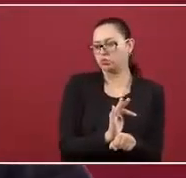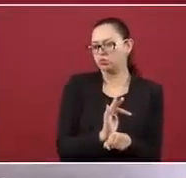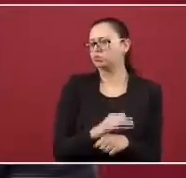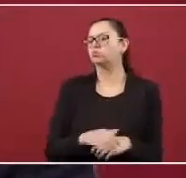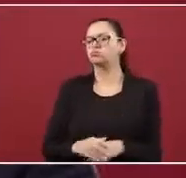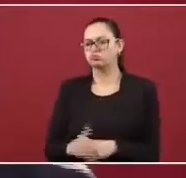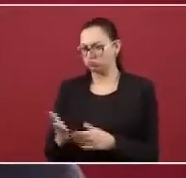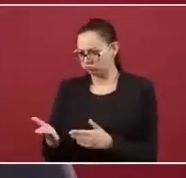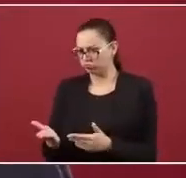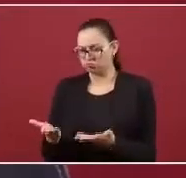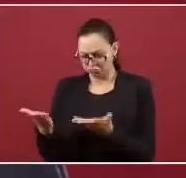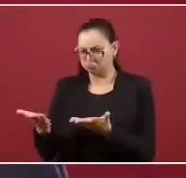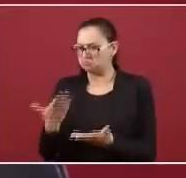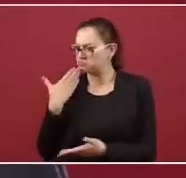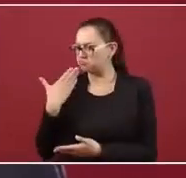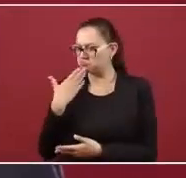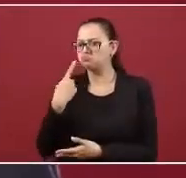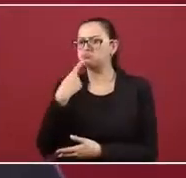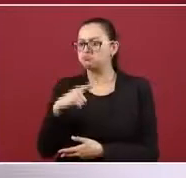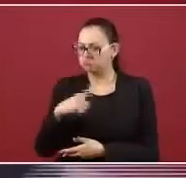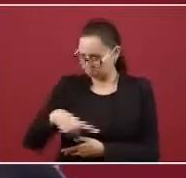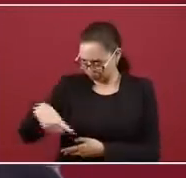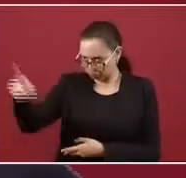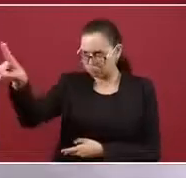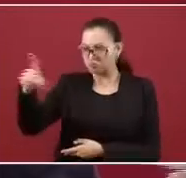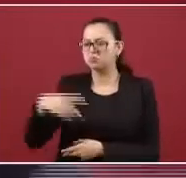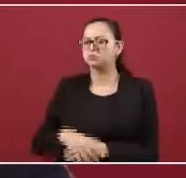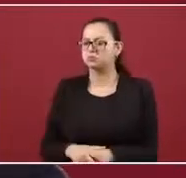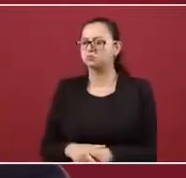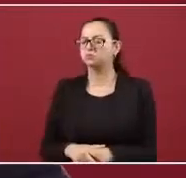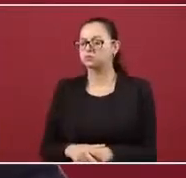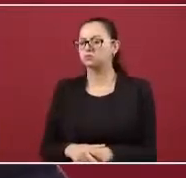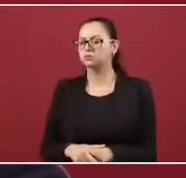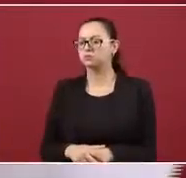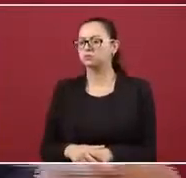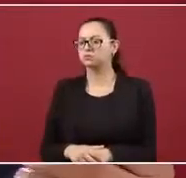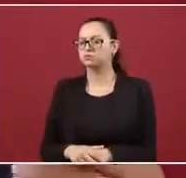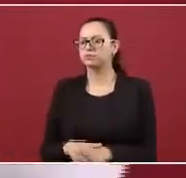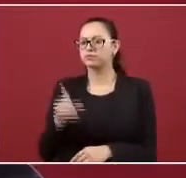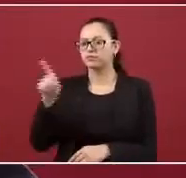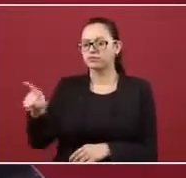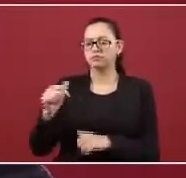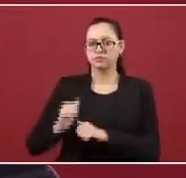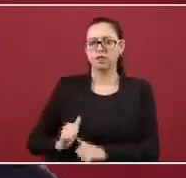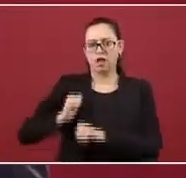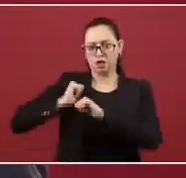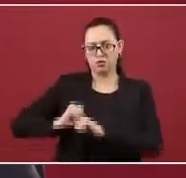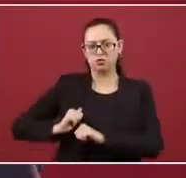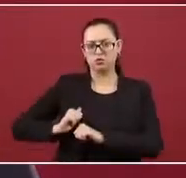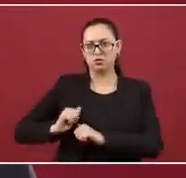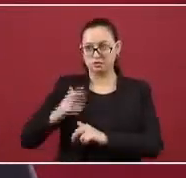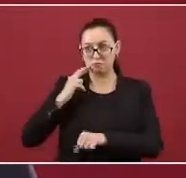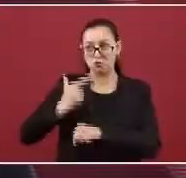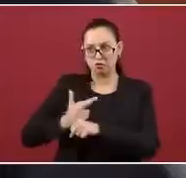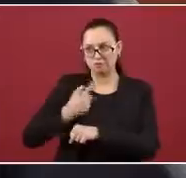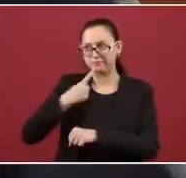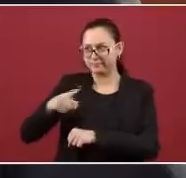proceda legalmente y que presente la denuncia ante la autoridad que corresponda.